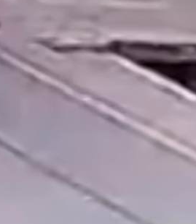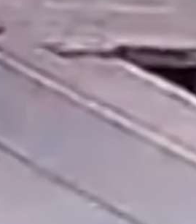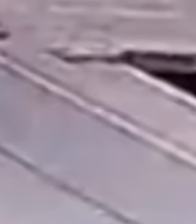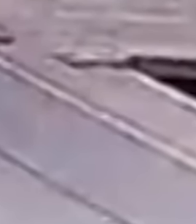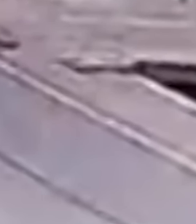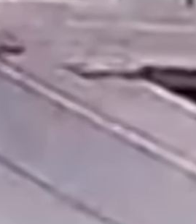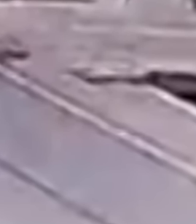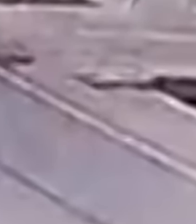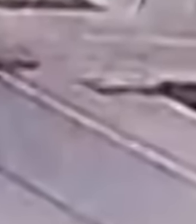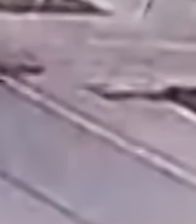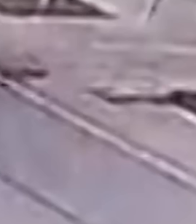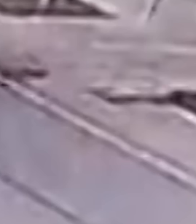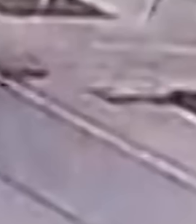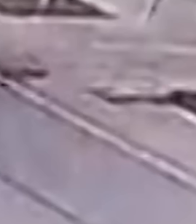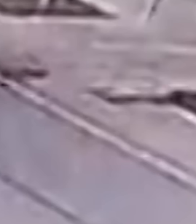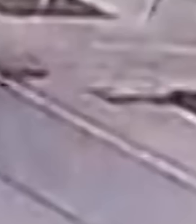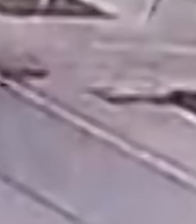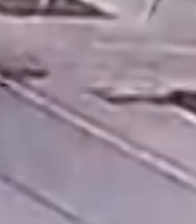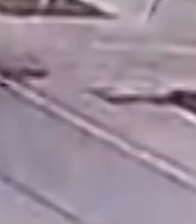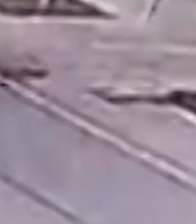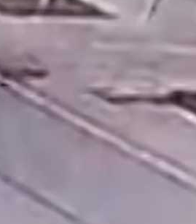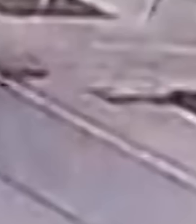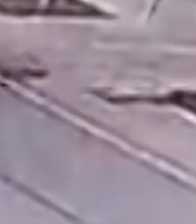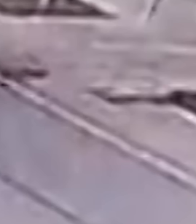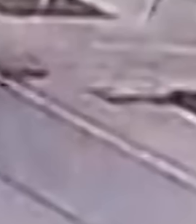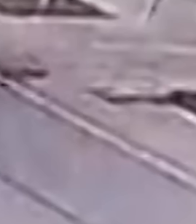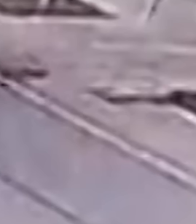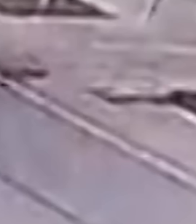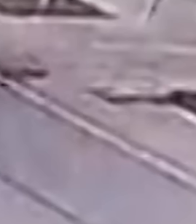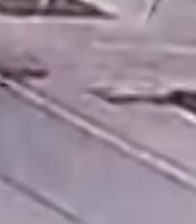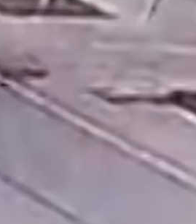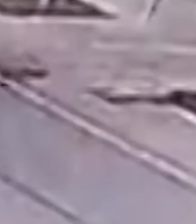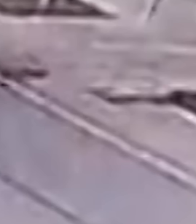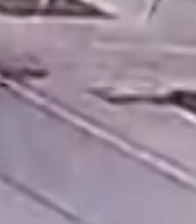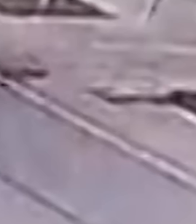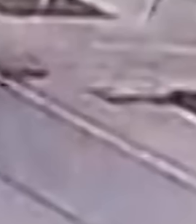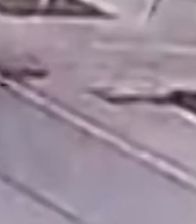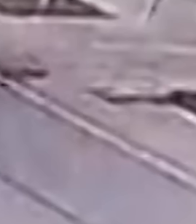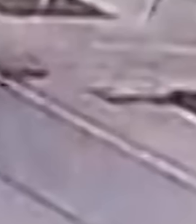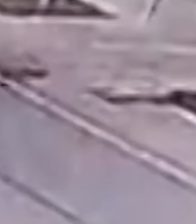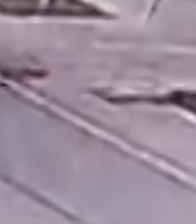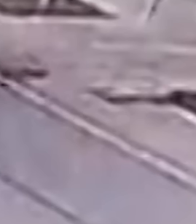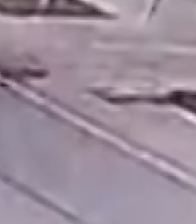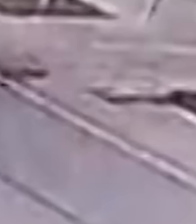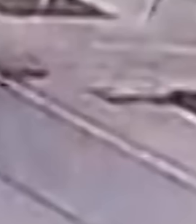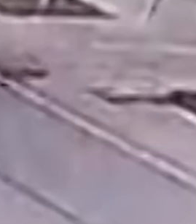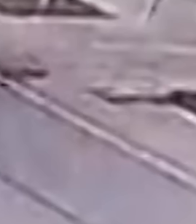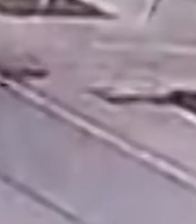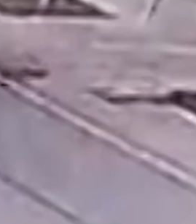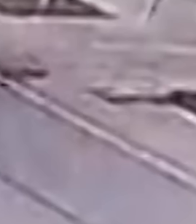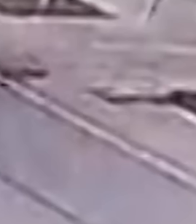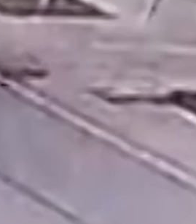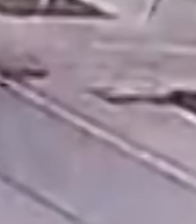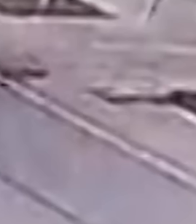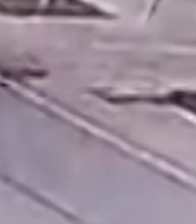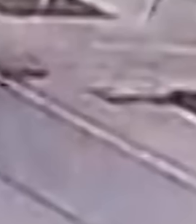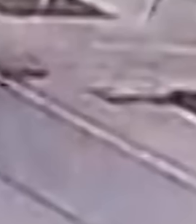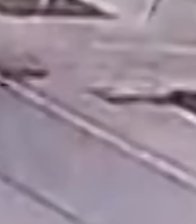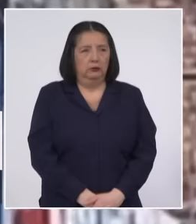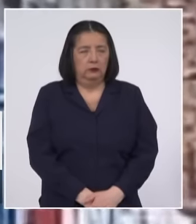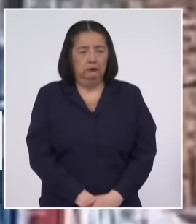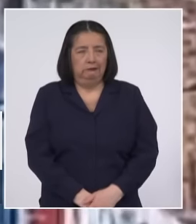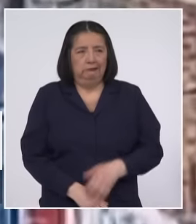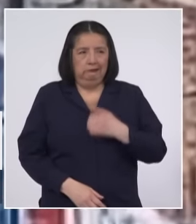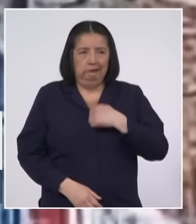Ocho de la mañana, avanzaba la camioneta cuando de pronto, por no atropellar a este perro, se desvió y chocó contra el camión que venía por la pista. Lo